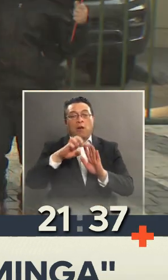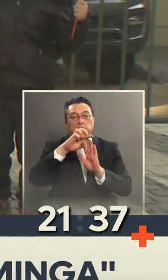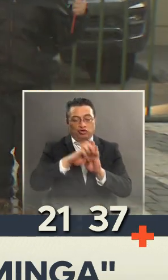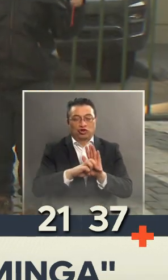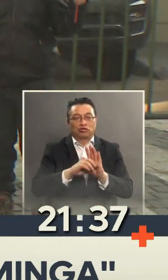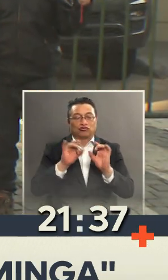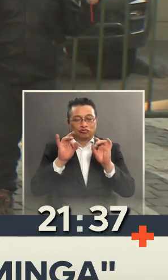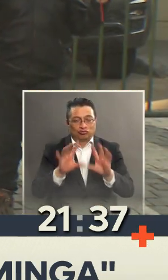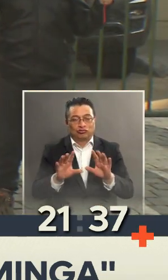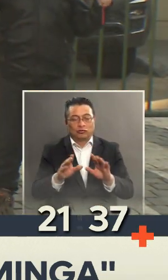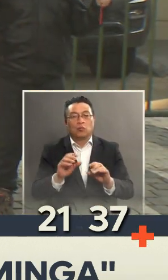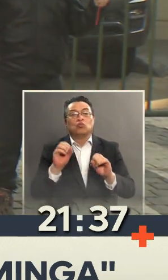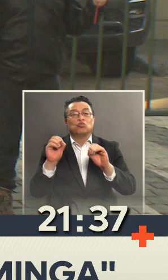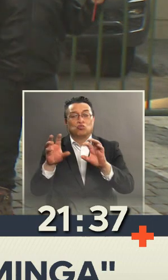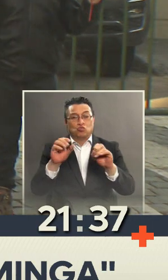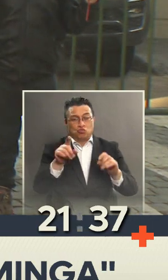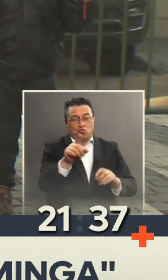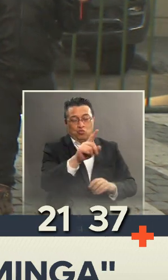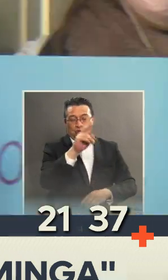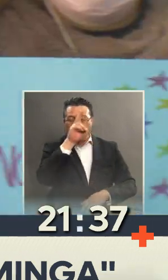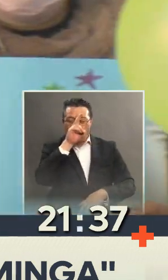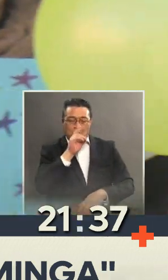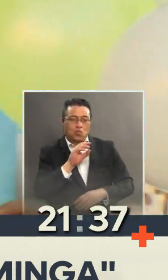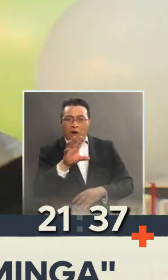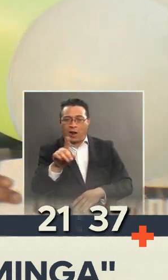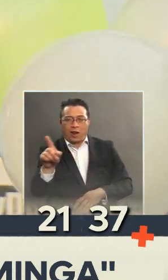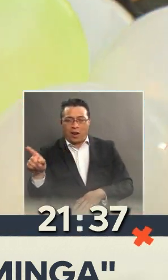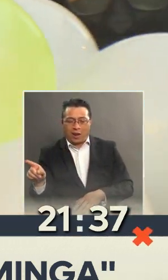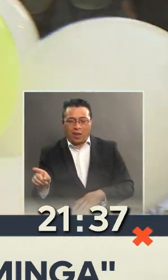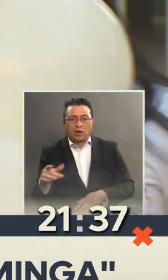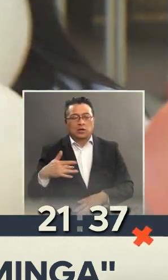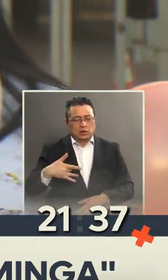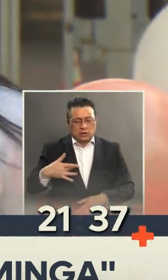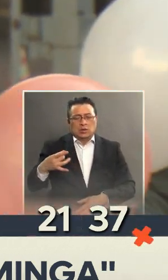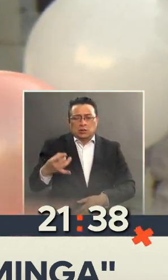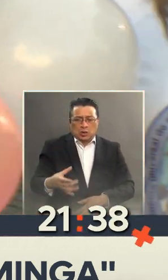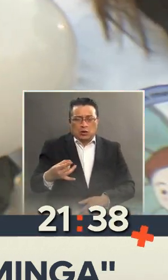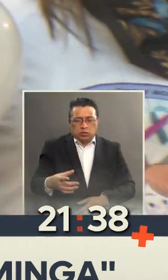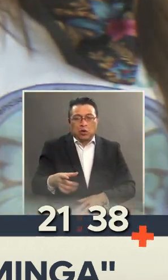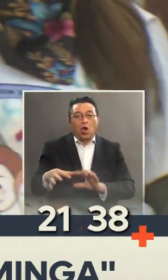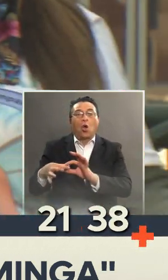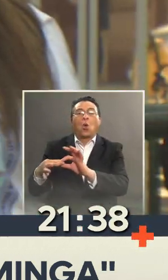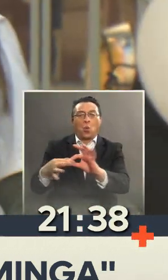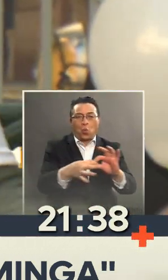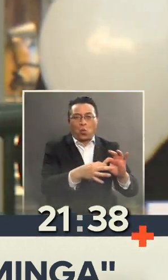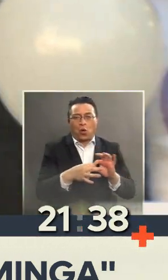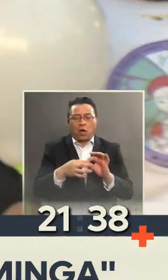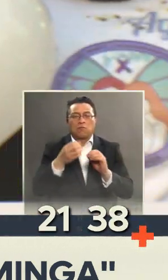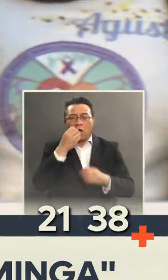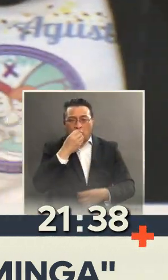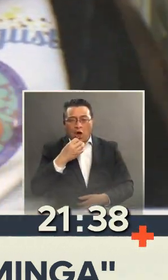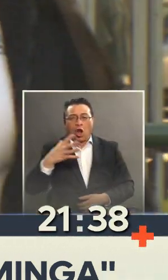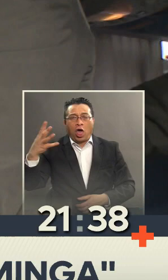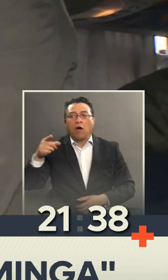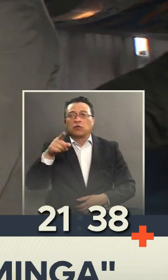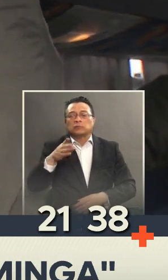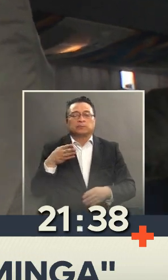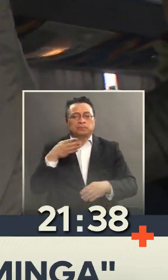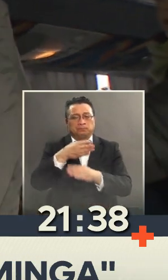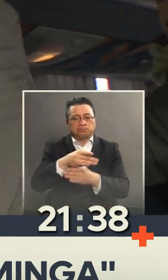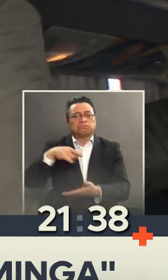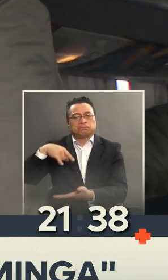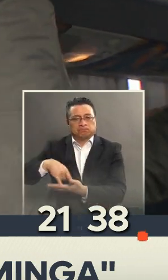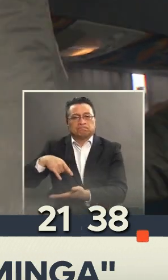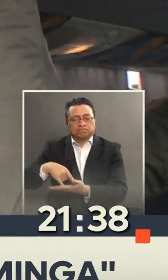a cientas que pasaron por lo mismo. Aunque sea doloroso, eso las une. Estos globos los inflaron camino al Parlamento. Era